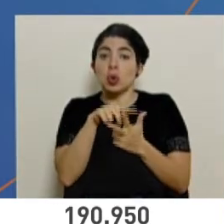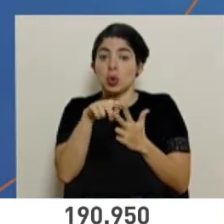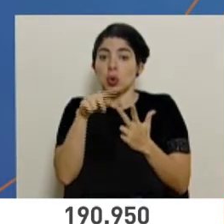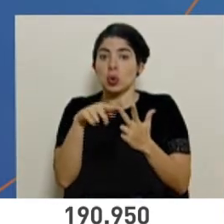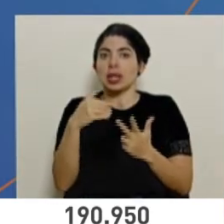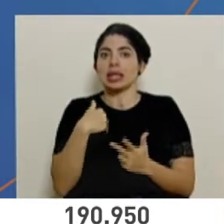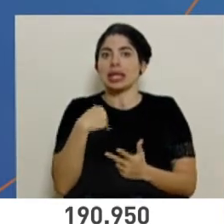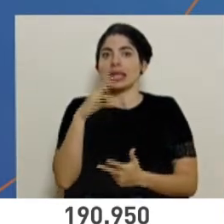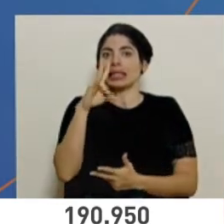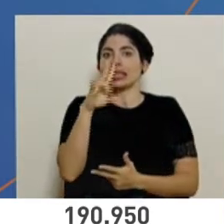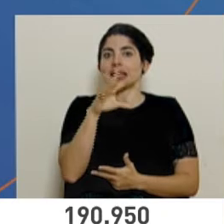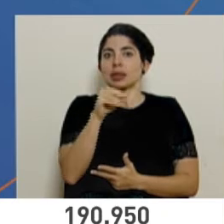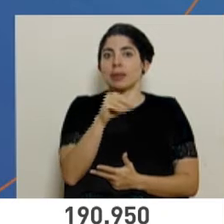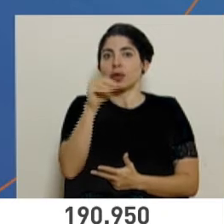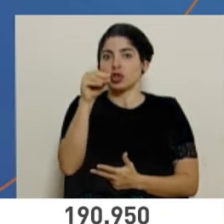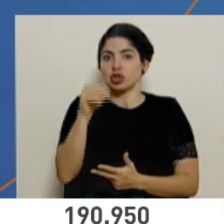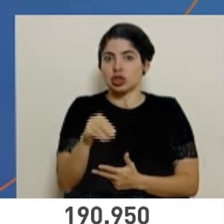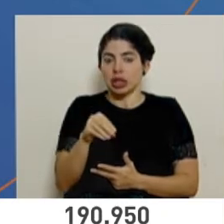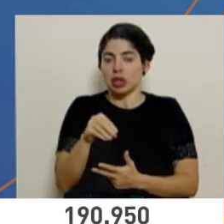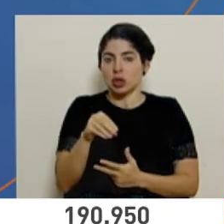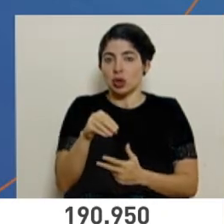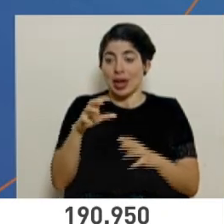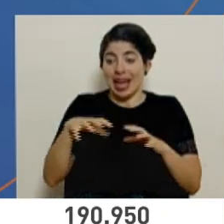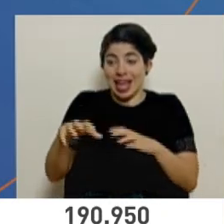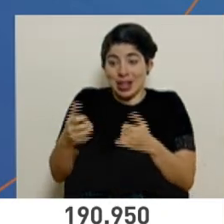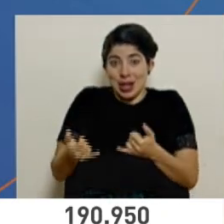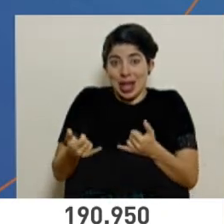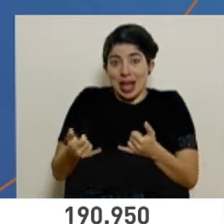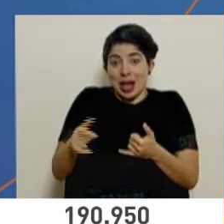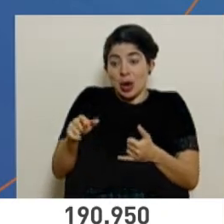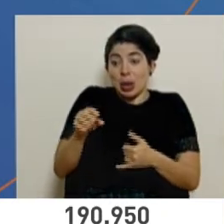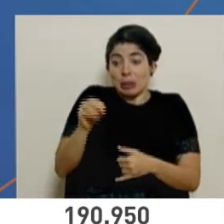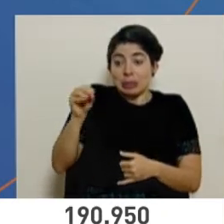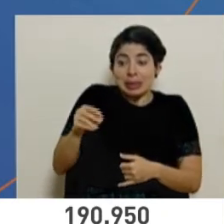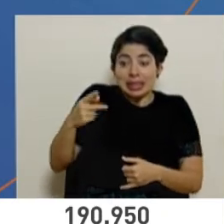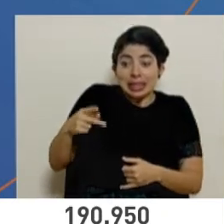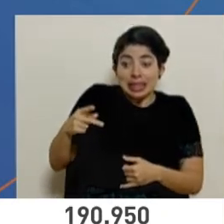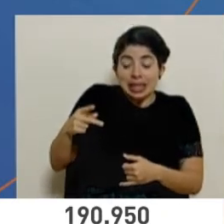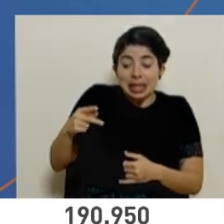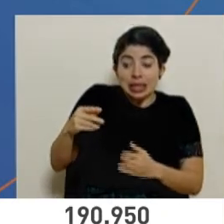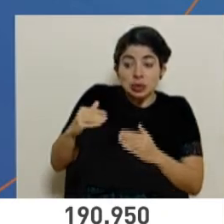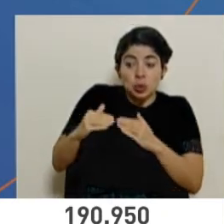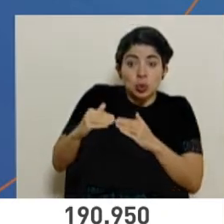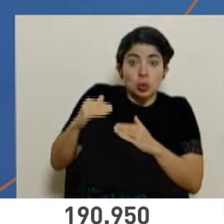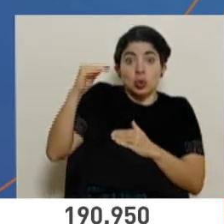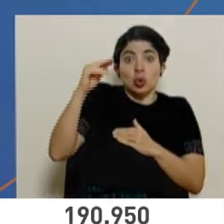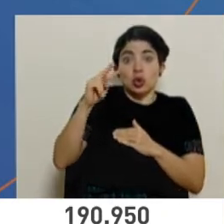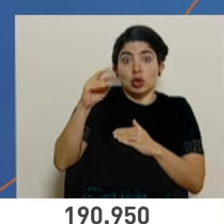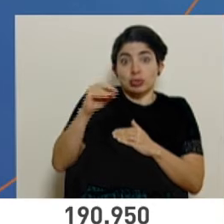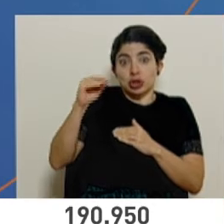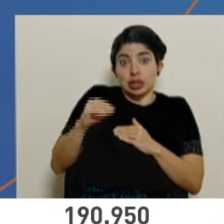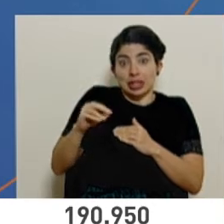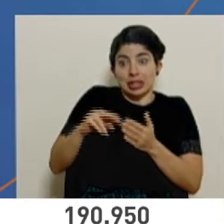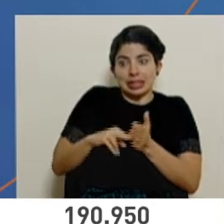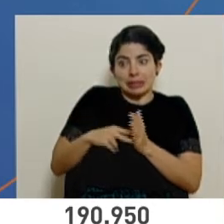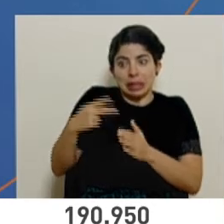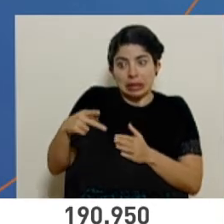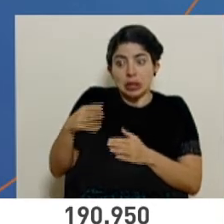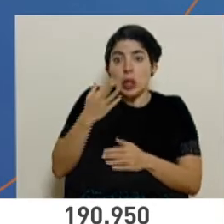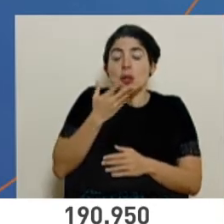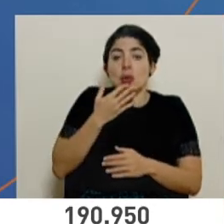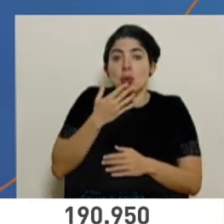el 75% de los cantones que en este momento tienen un índice de riesgo cantonal superior al 2 que los hace tener esta